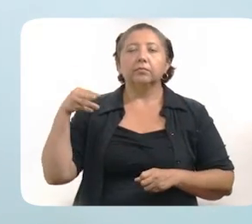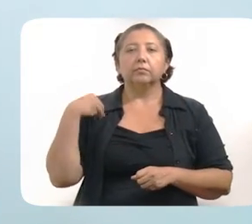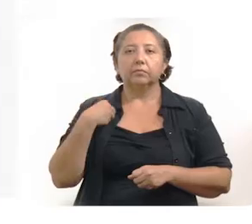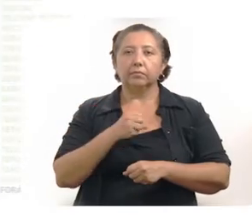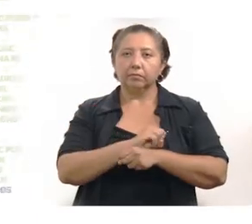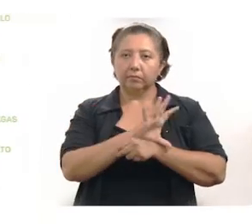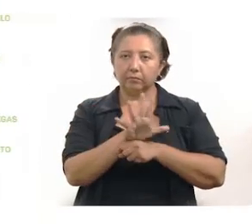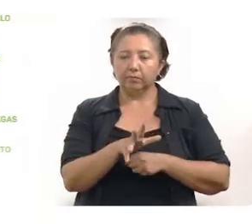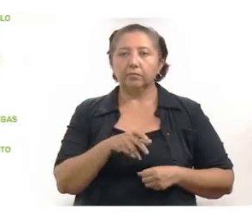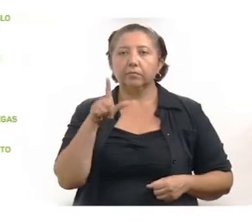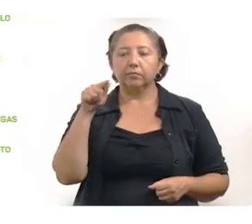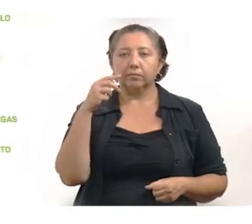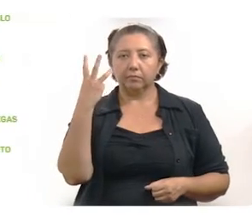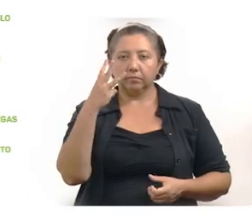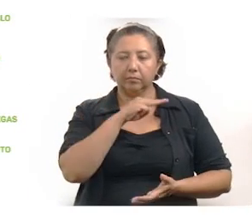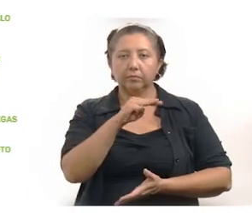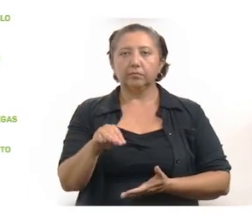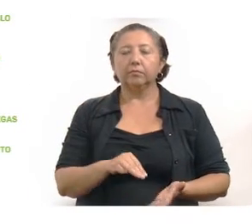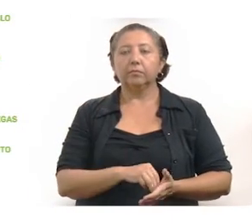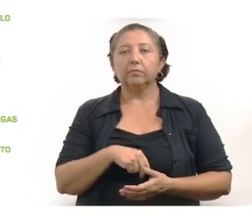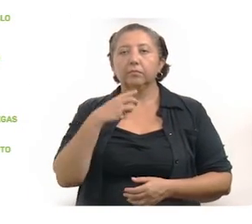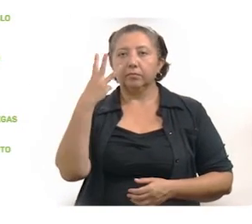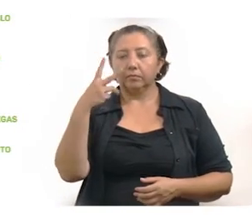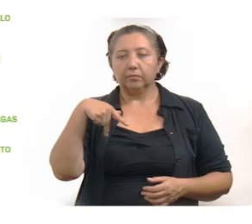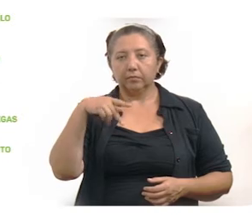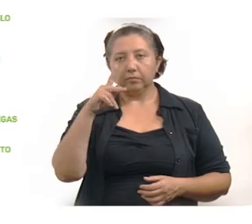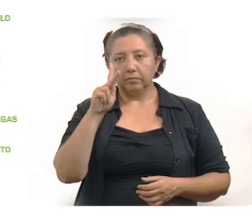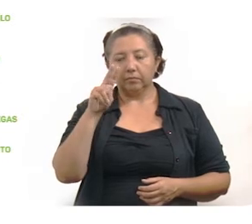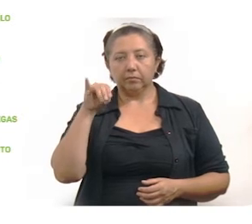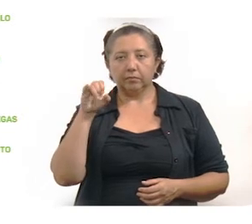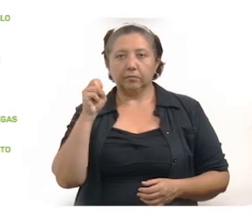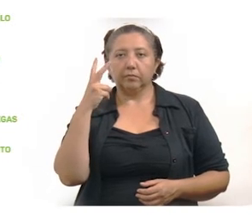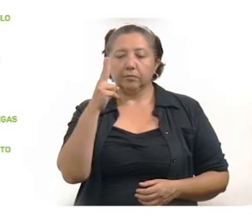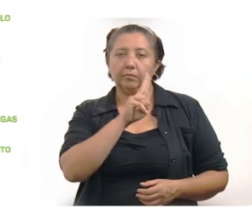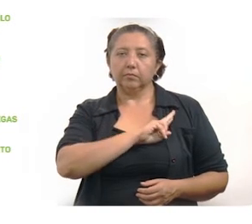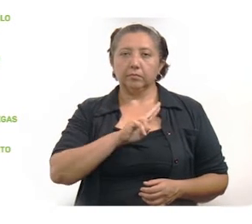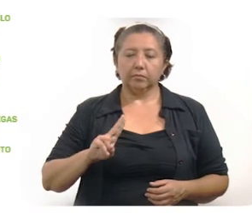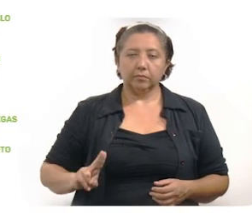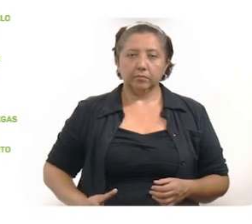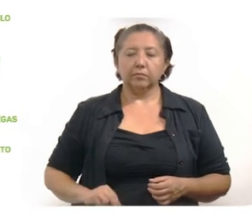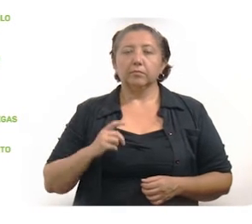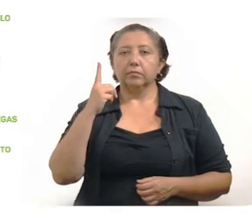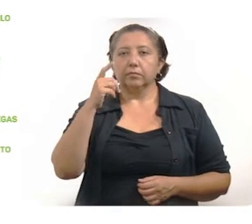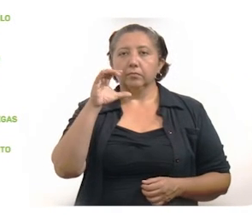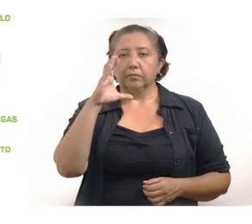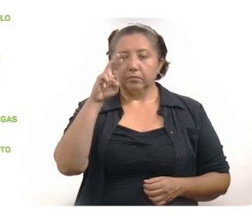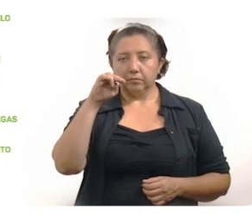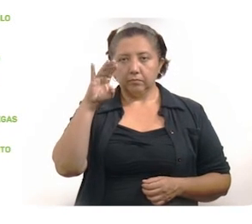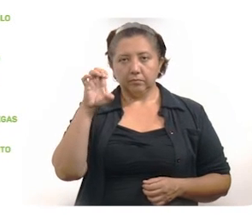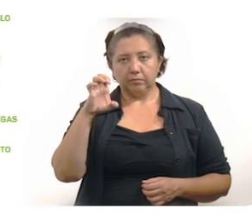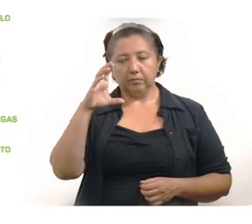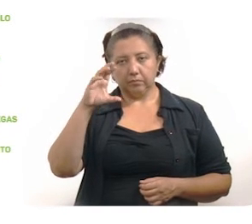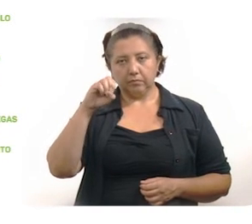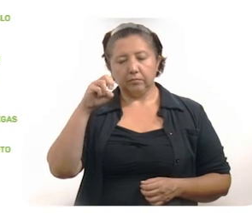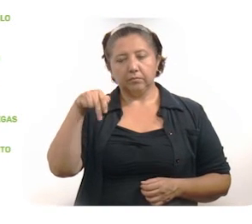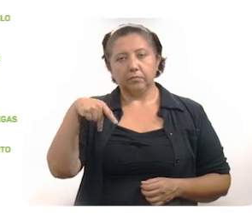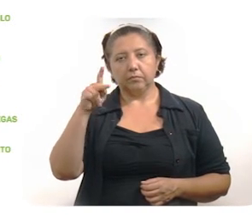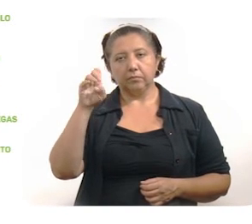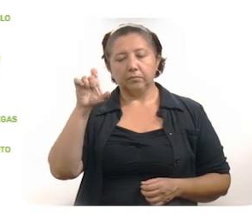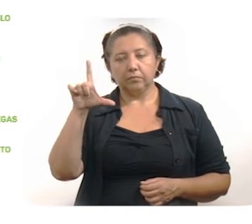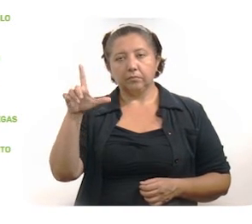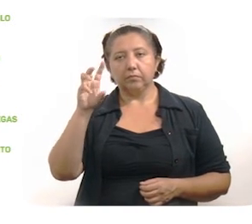coronavirus 73 en mérida 13 en kanasín 2 en humano 1 nac aunque con cal hoctún